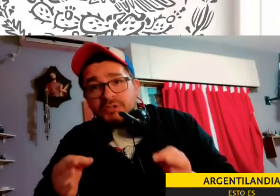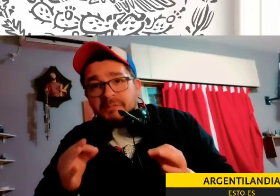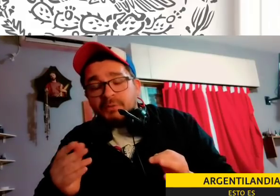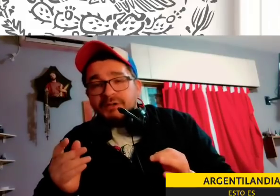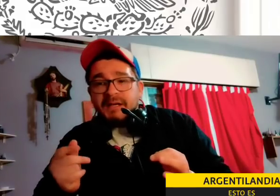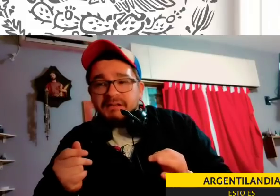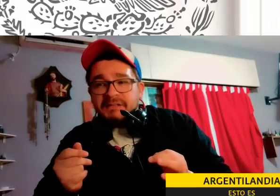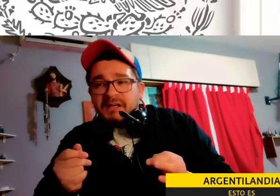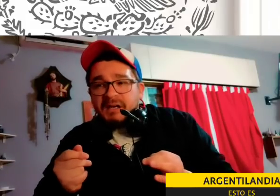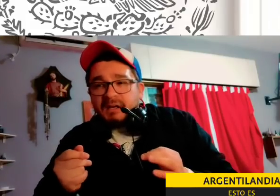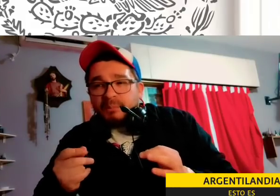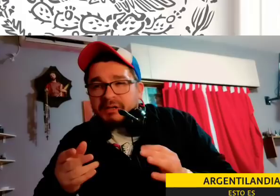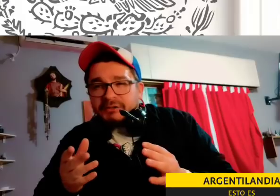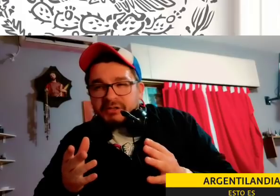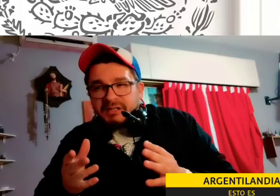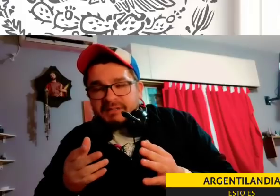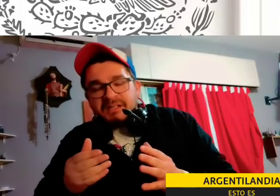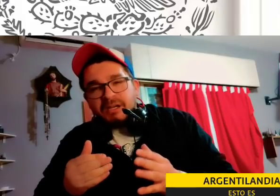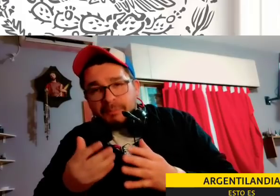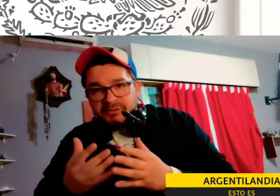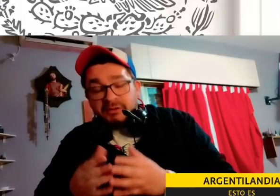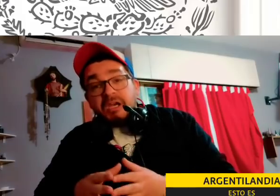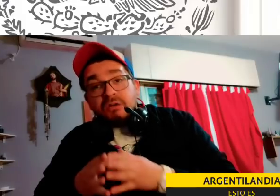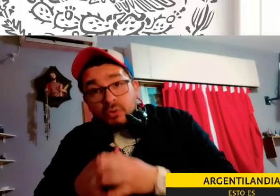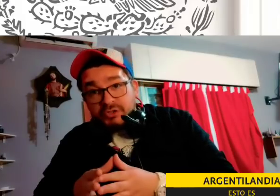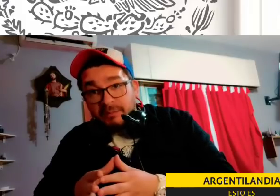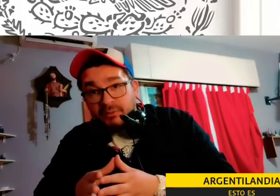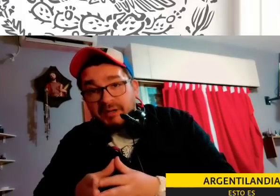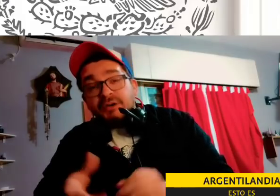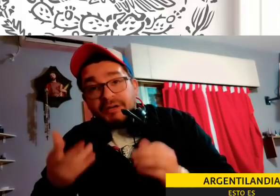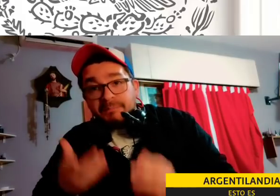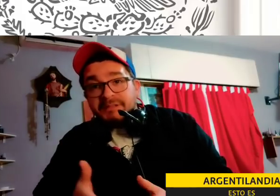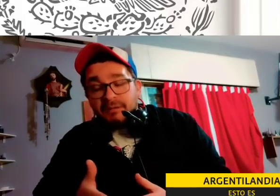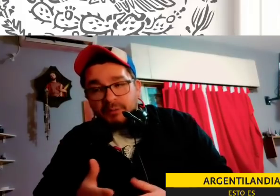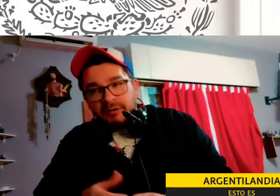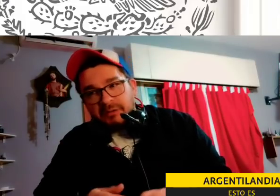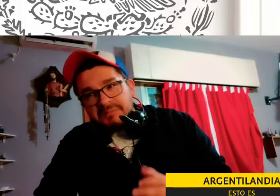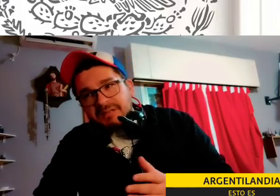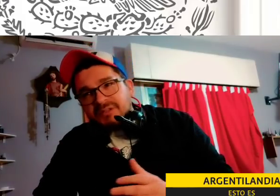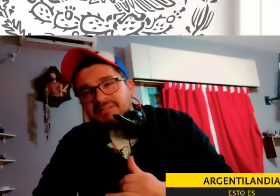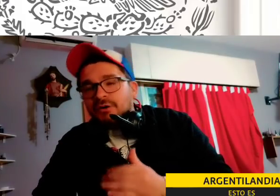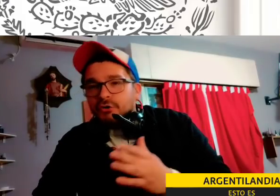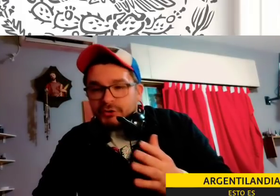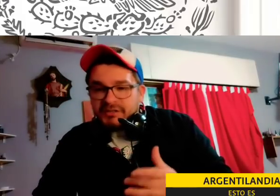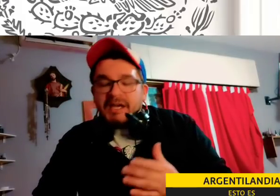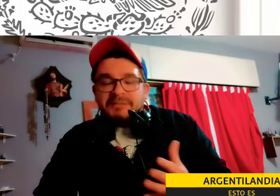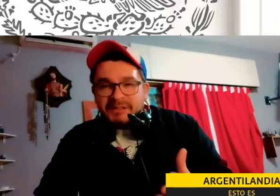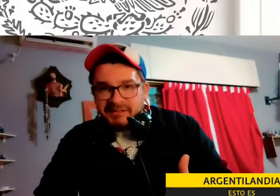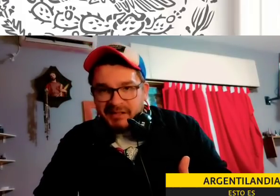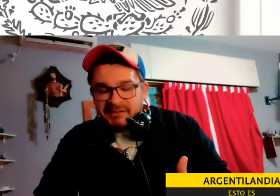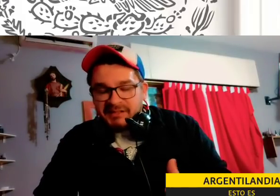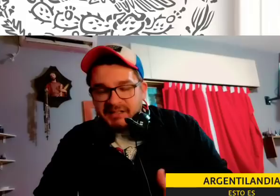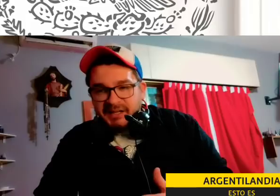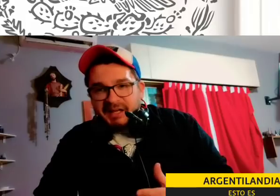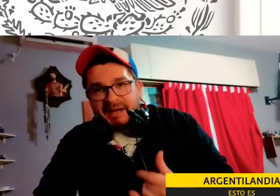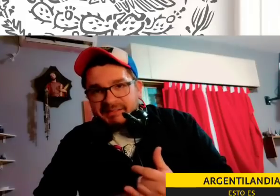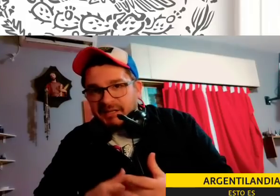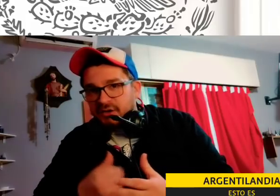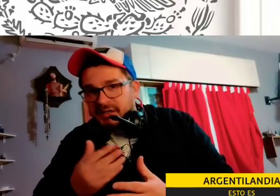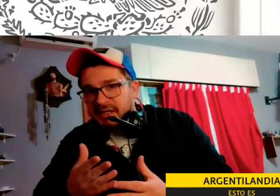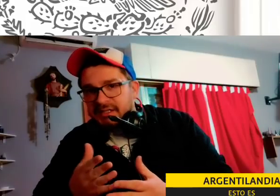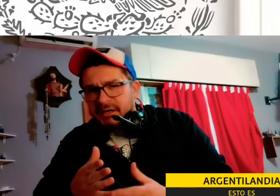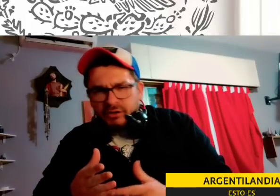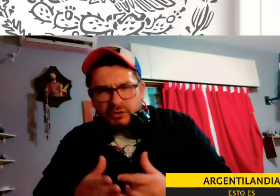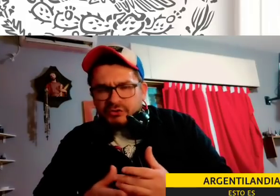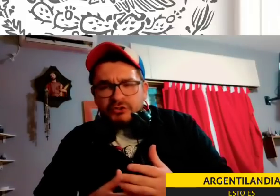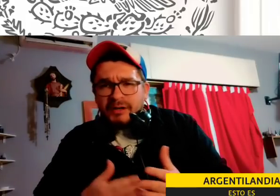México, muy importantes, porque esto quiere decir que López Obrador escucha al pueblo, respeta al pueblo, mientras otros expresidentes